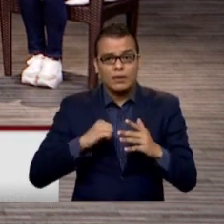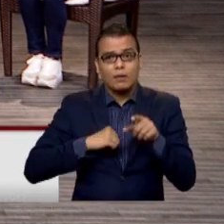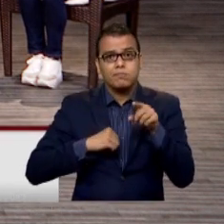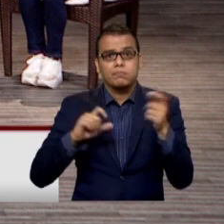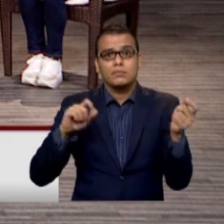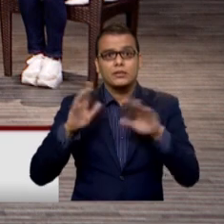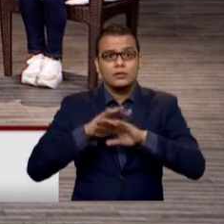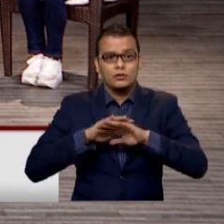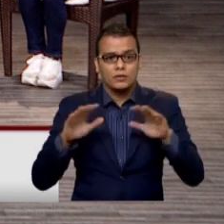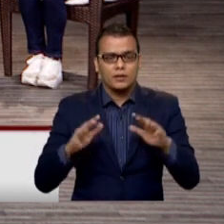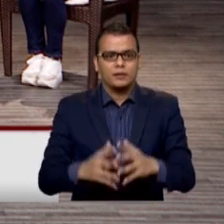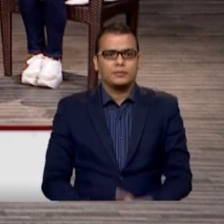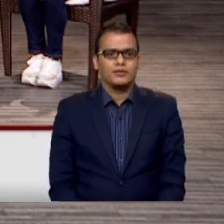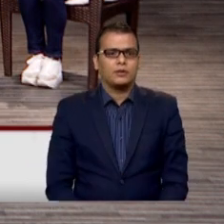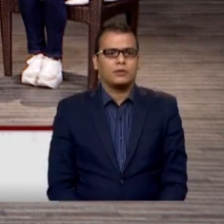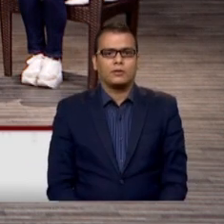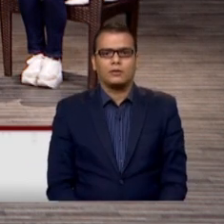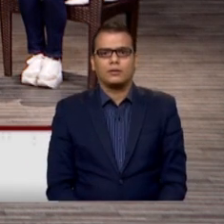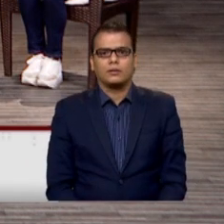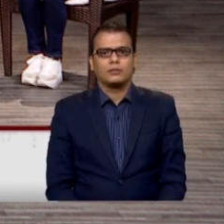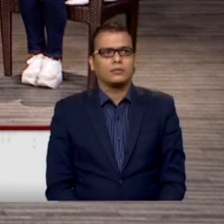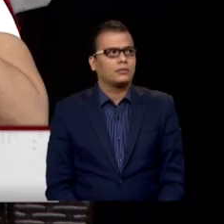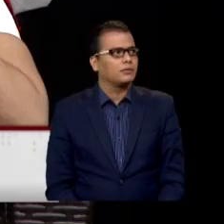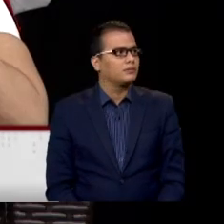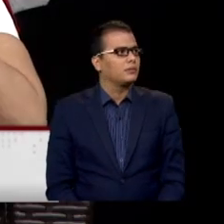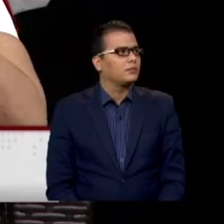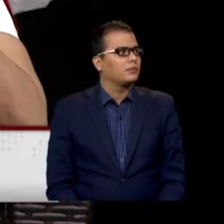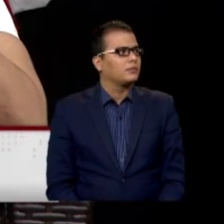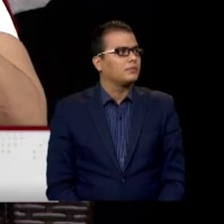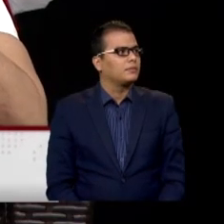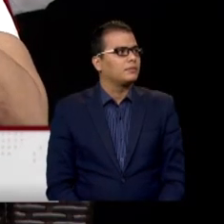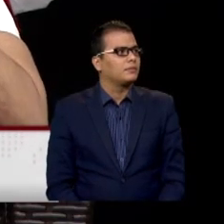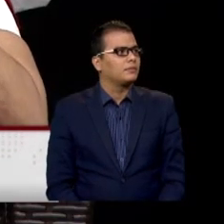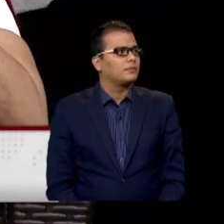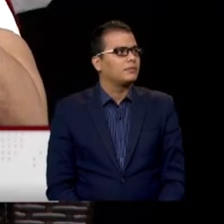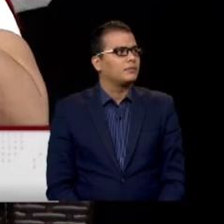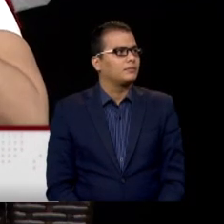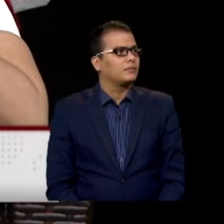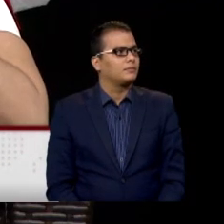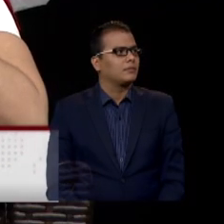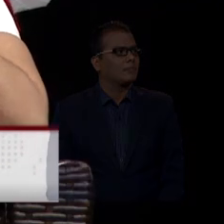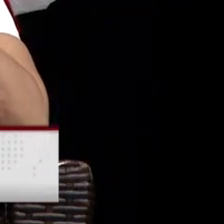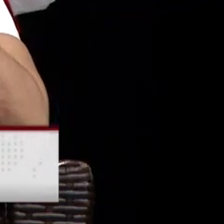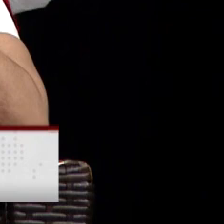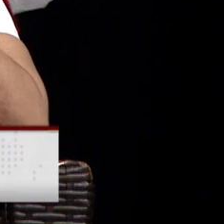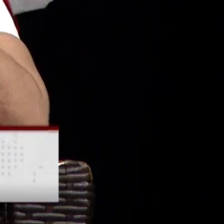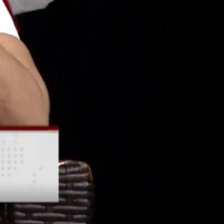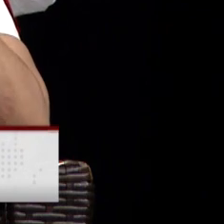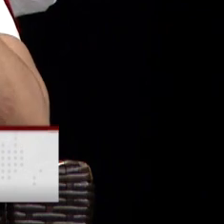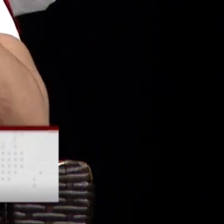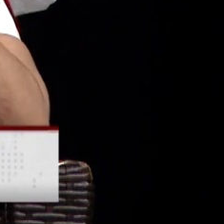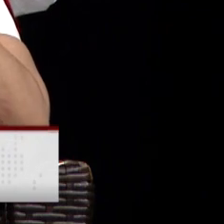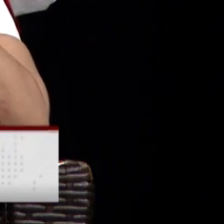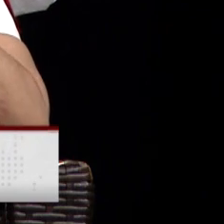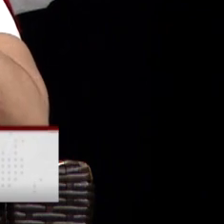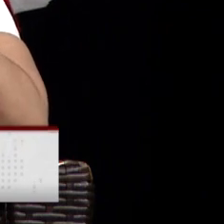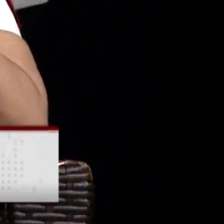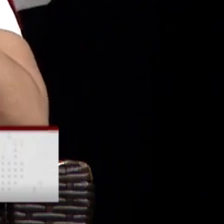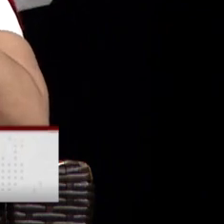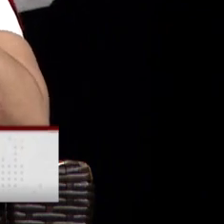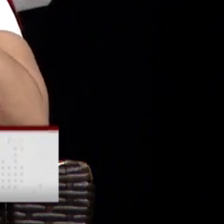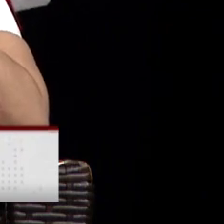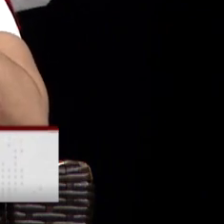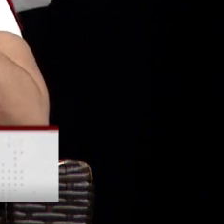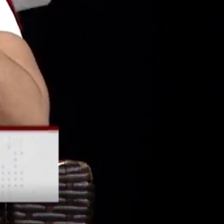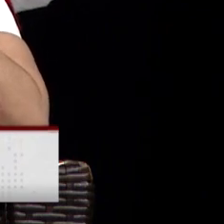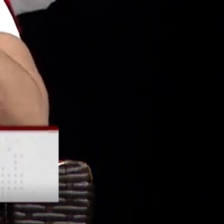los epidemiólogos y las cifras a nivel internacional es que con esta cantidad de pruebas que tenemos podemos tener el virus